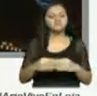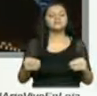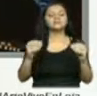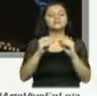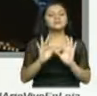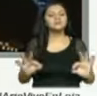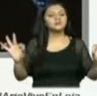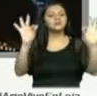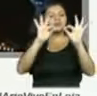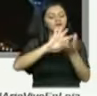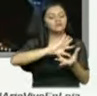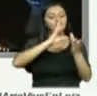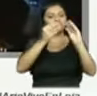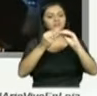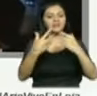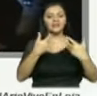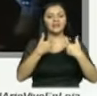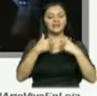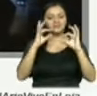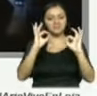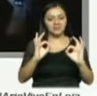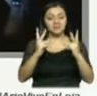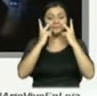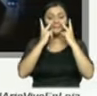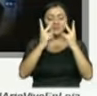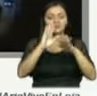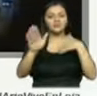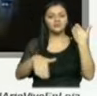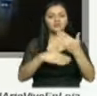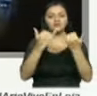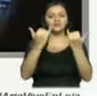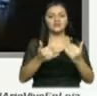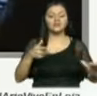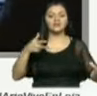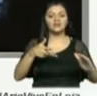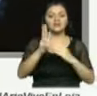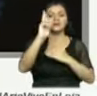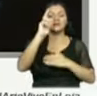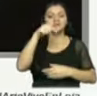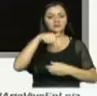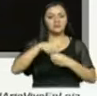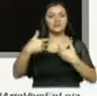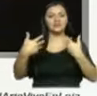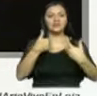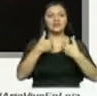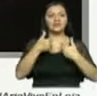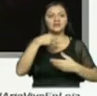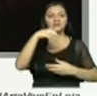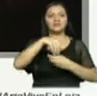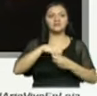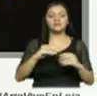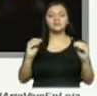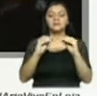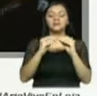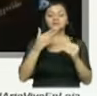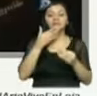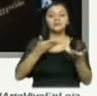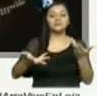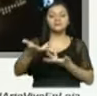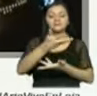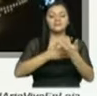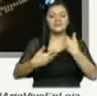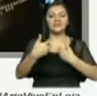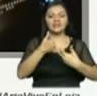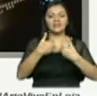de manera especial. Así lo vimos nosotros, esta inauguración del Teatro de Loja, este Teatro